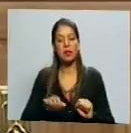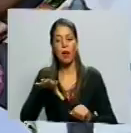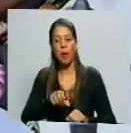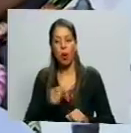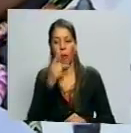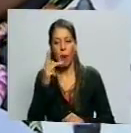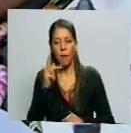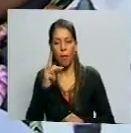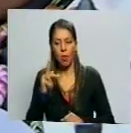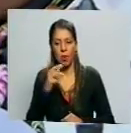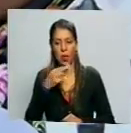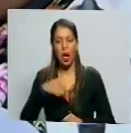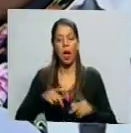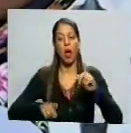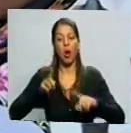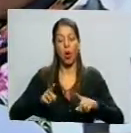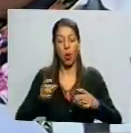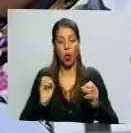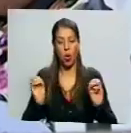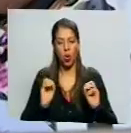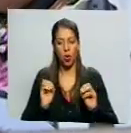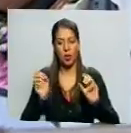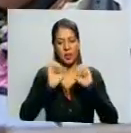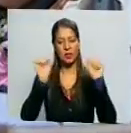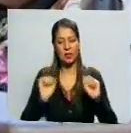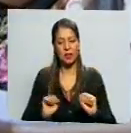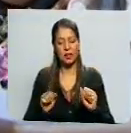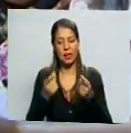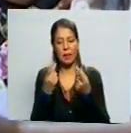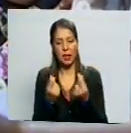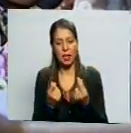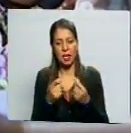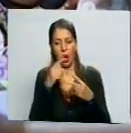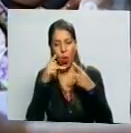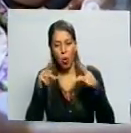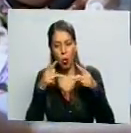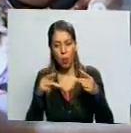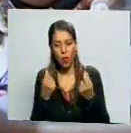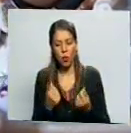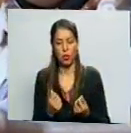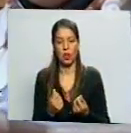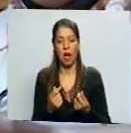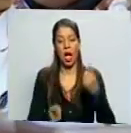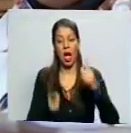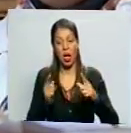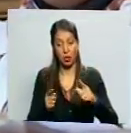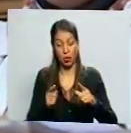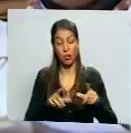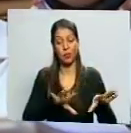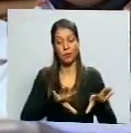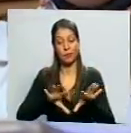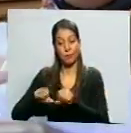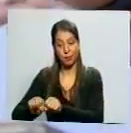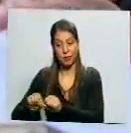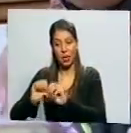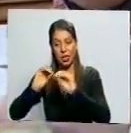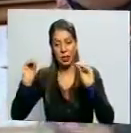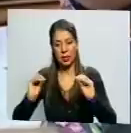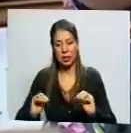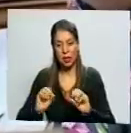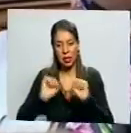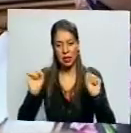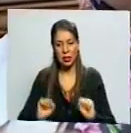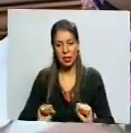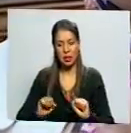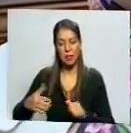públicas, que buena parte del sistema de recursos públicos esté terminando en parte del sistema que financia la